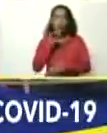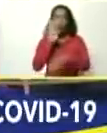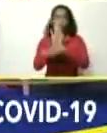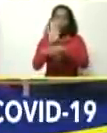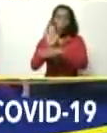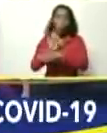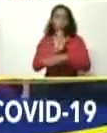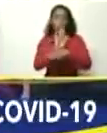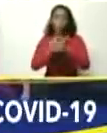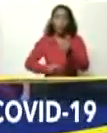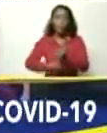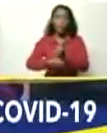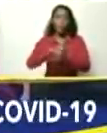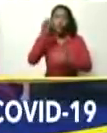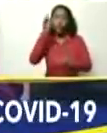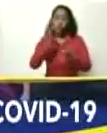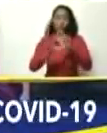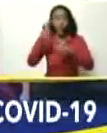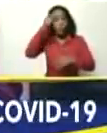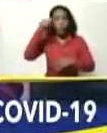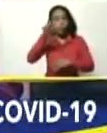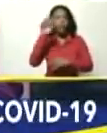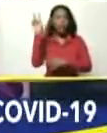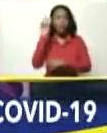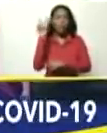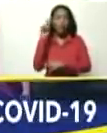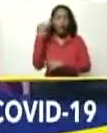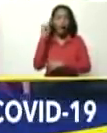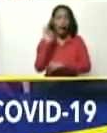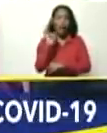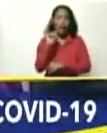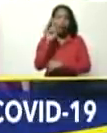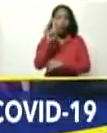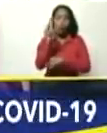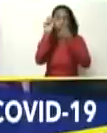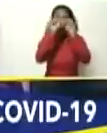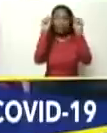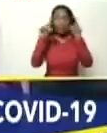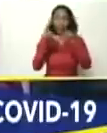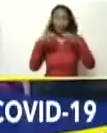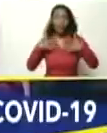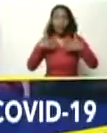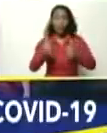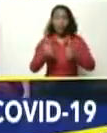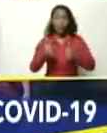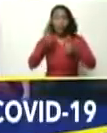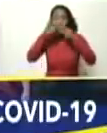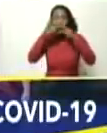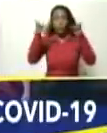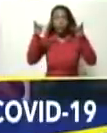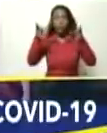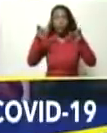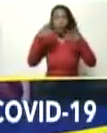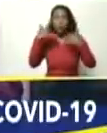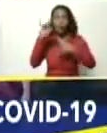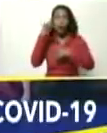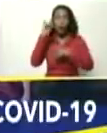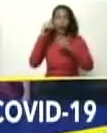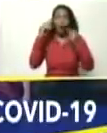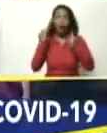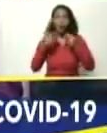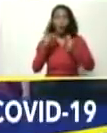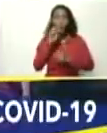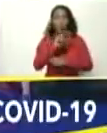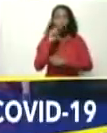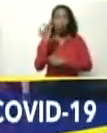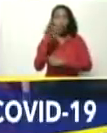proteja. Afortunadamente el pueblo de Venezuela tiene un sistema de salud público que está activado